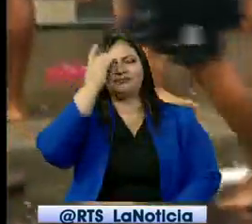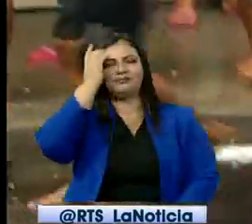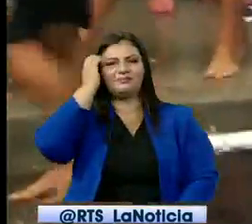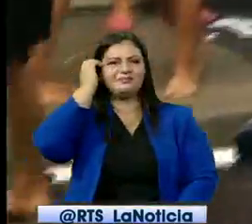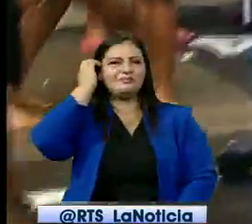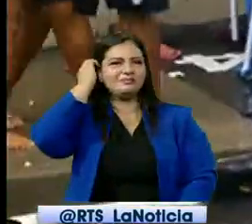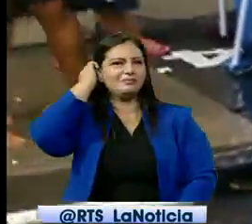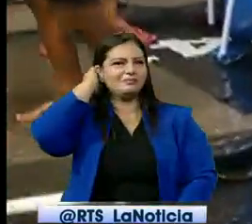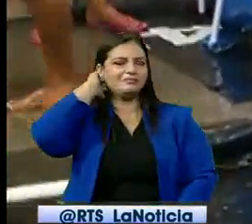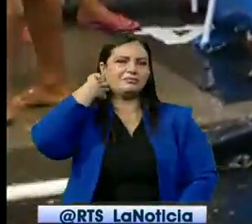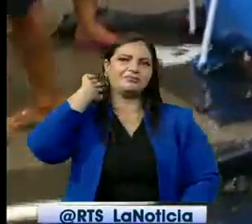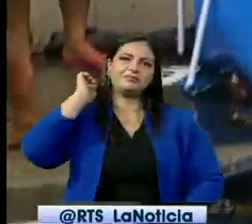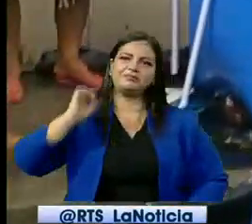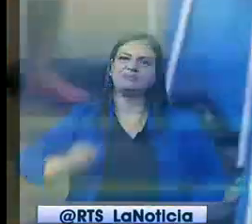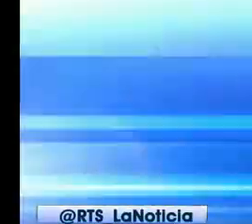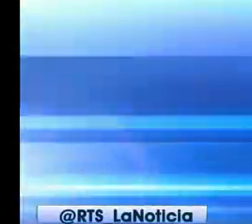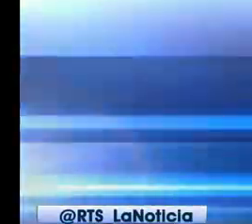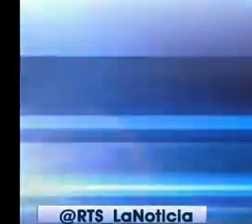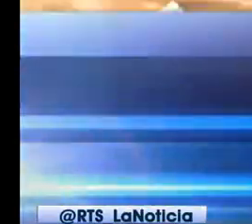Ruiz.